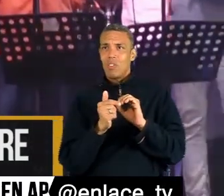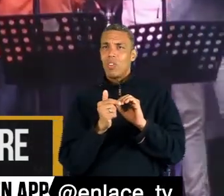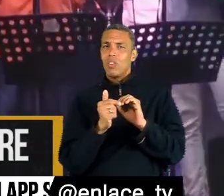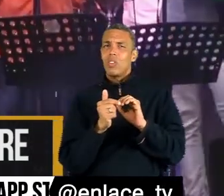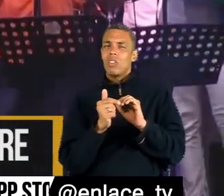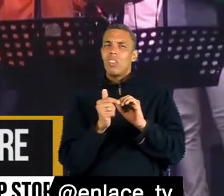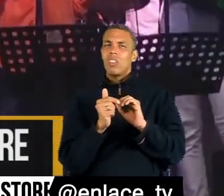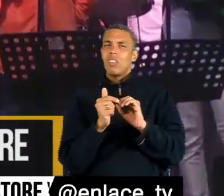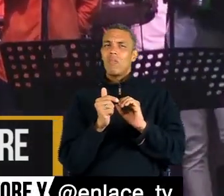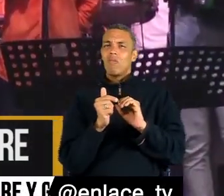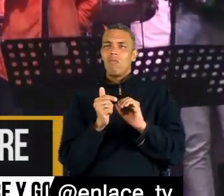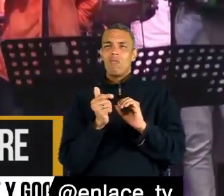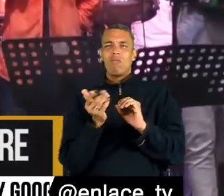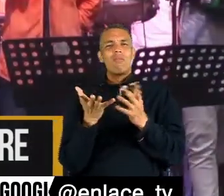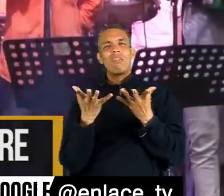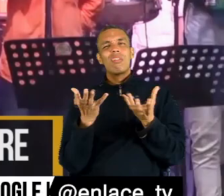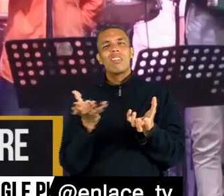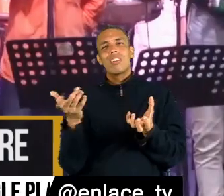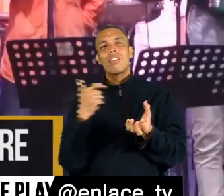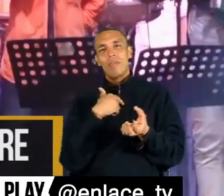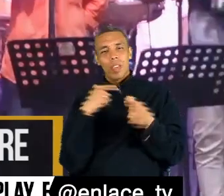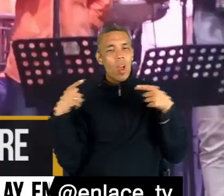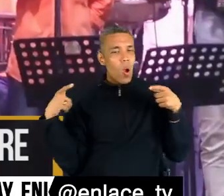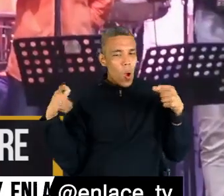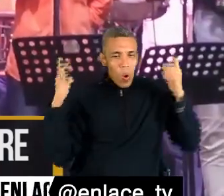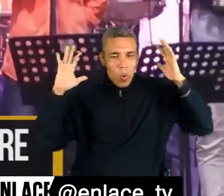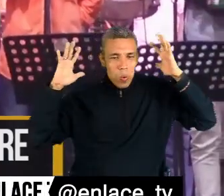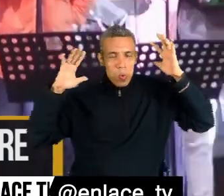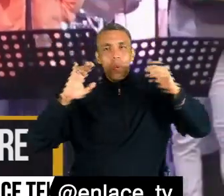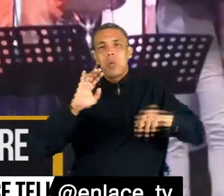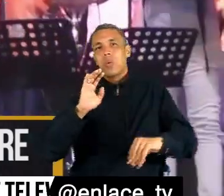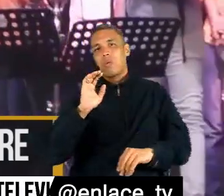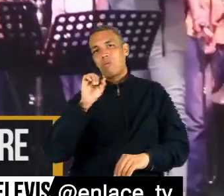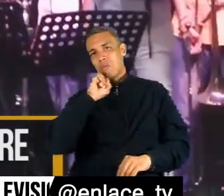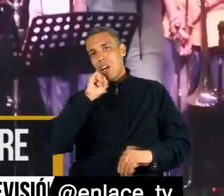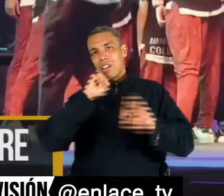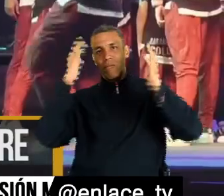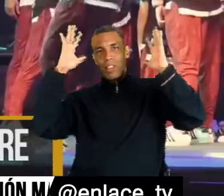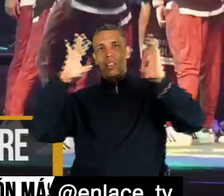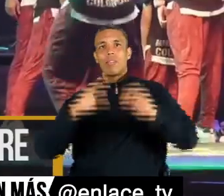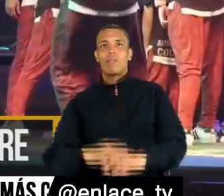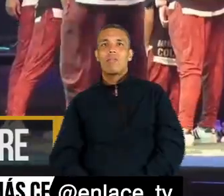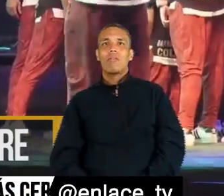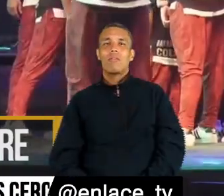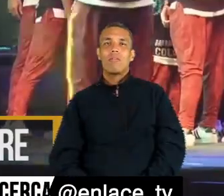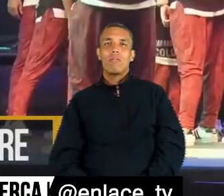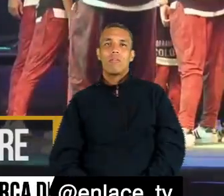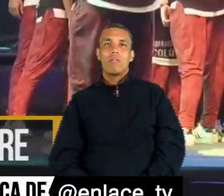bello propósito de celebrar el 94º aniversario de la Bella Hija del Sol.